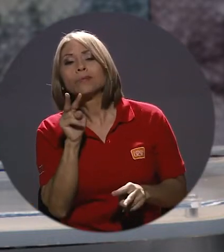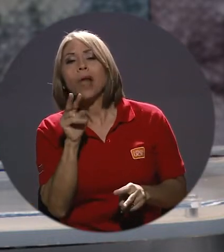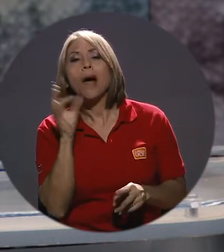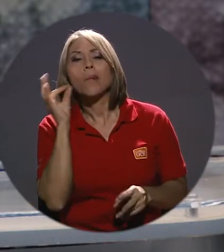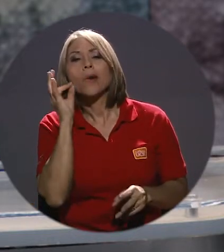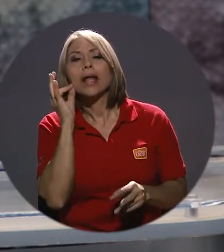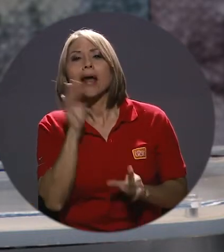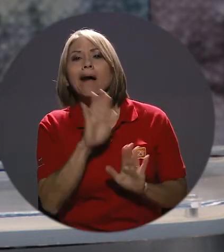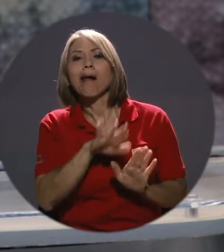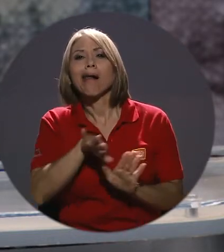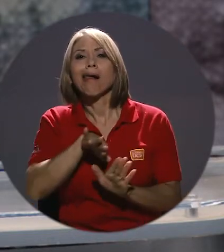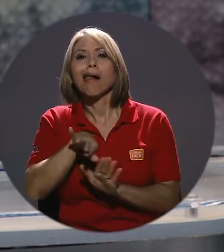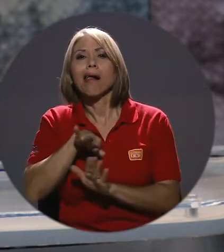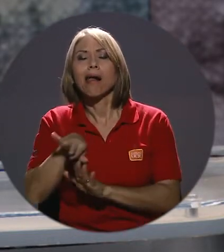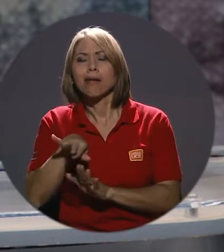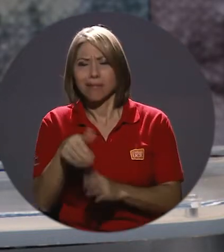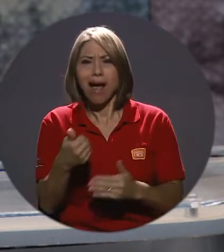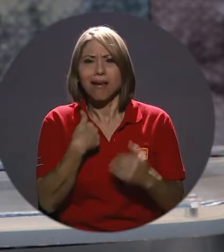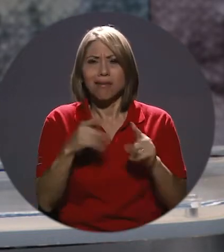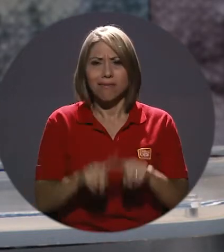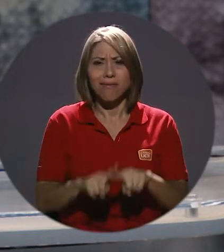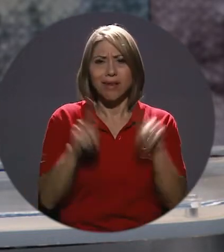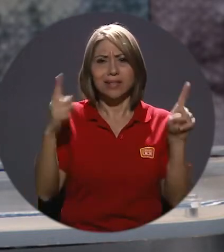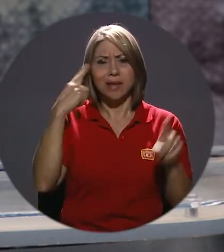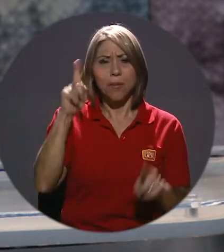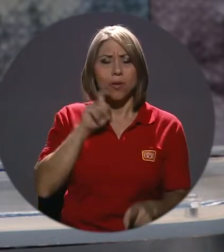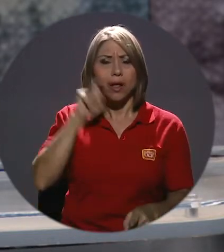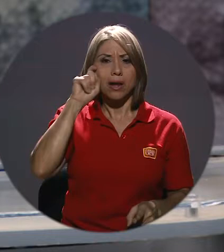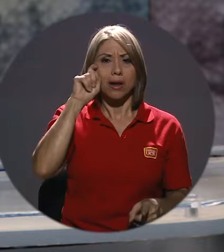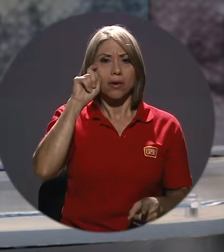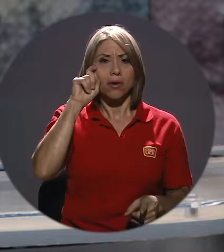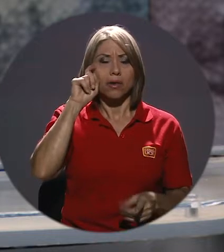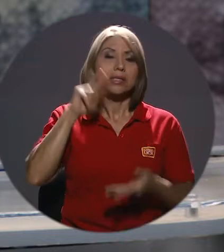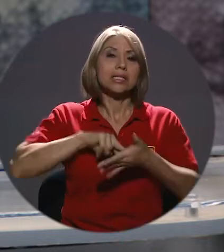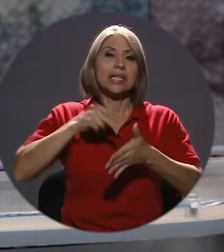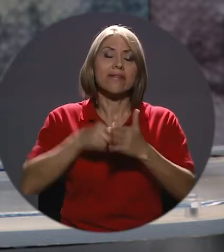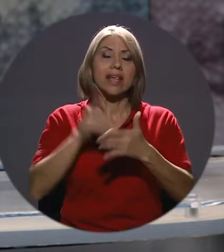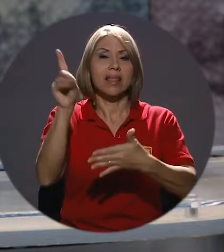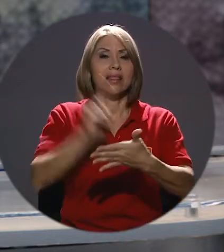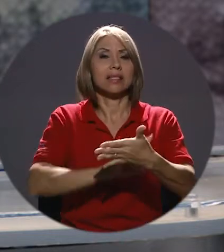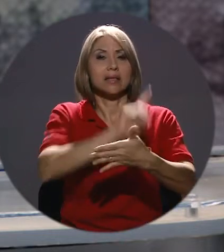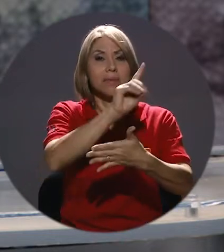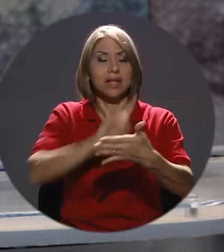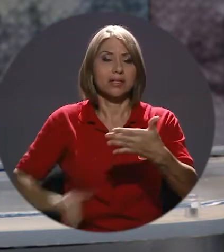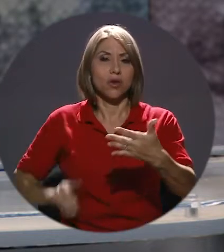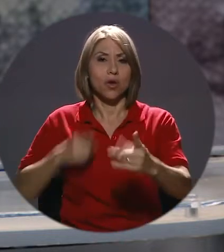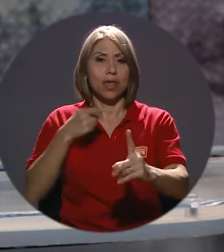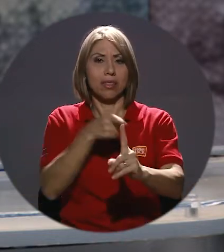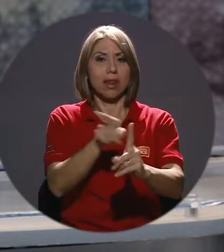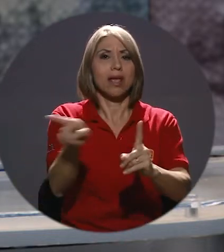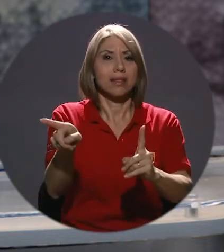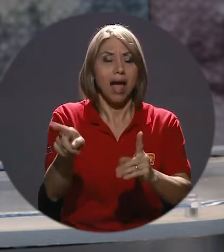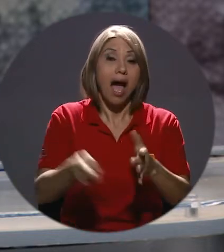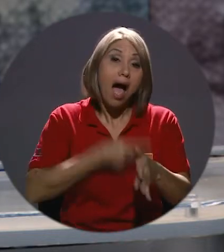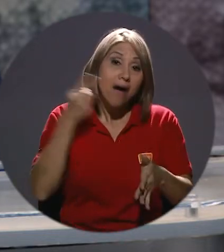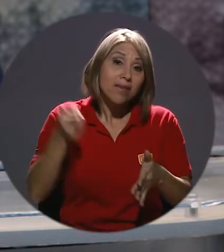¿verdad?, que hacen de manera una discriminación indirecta a